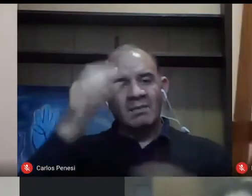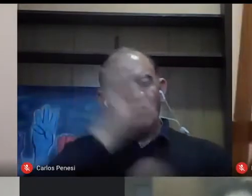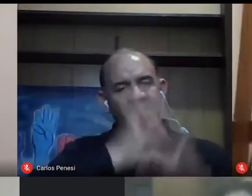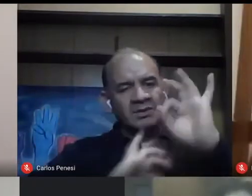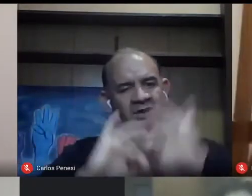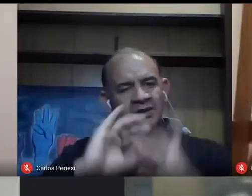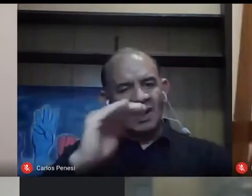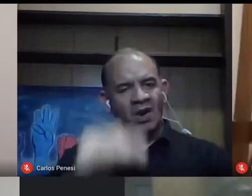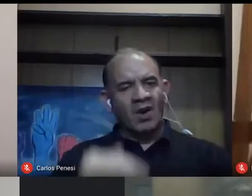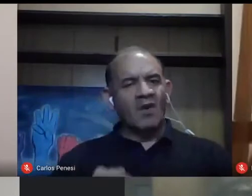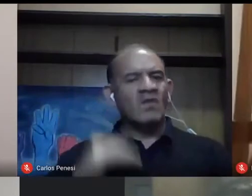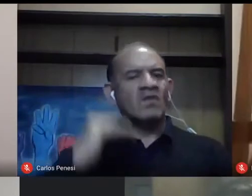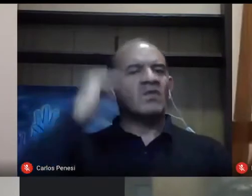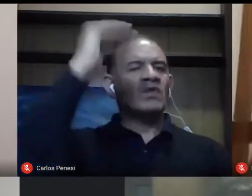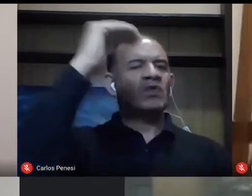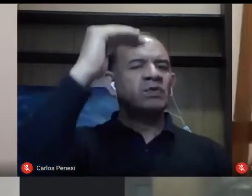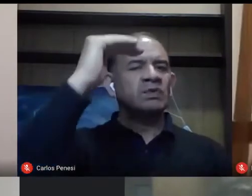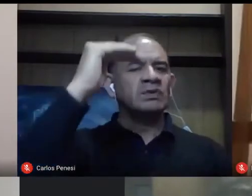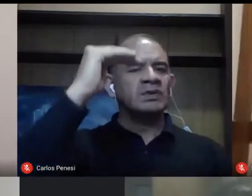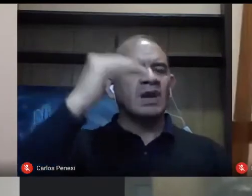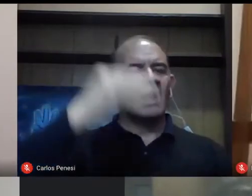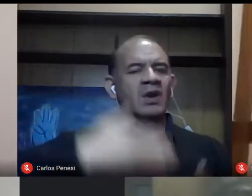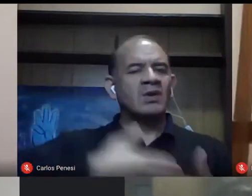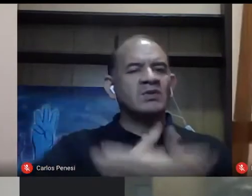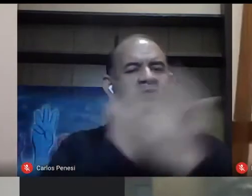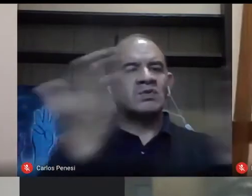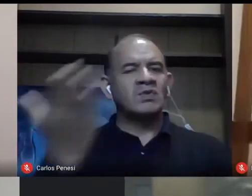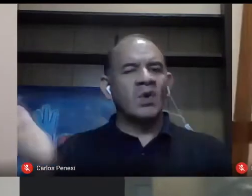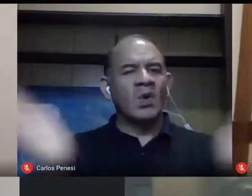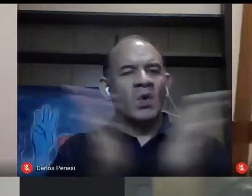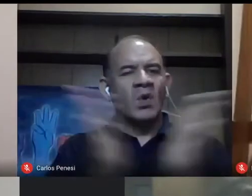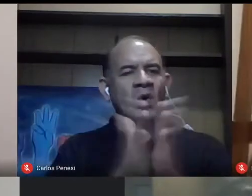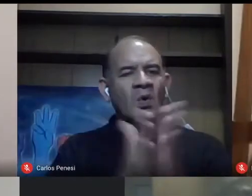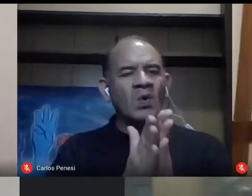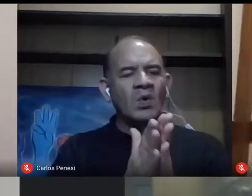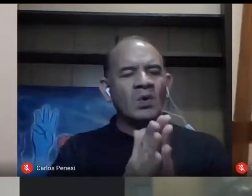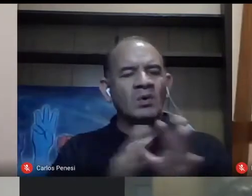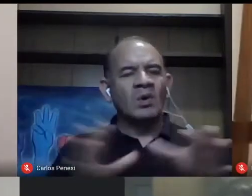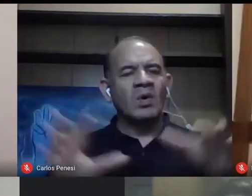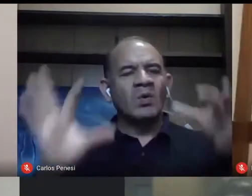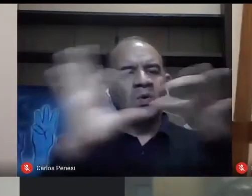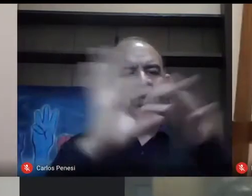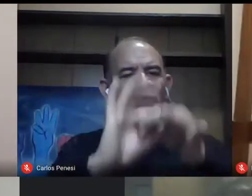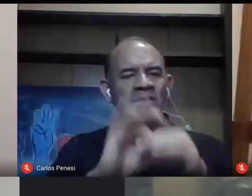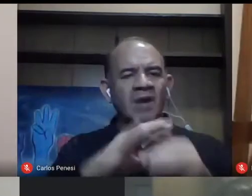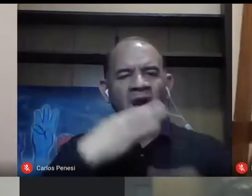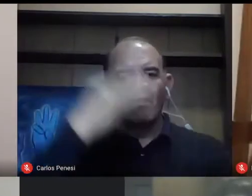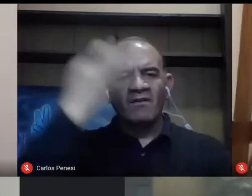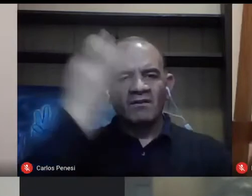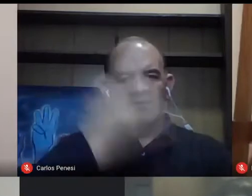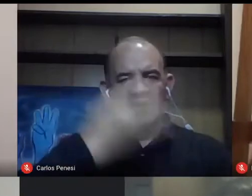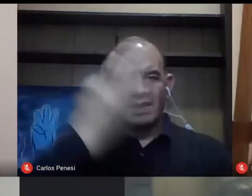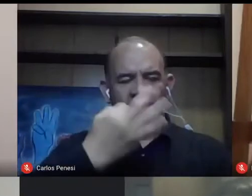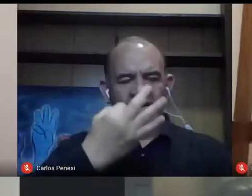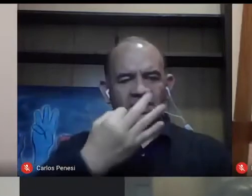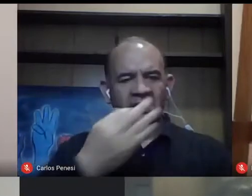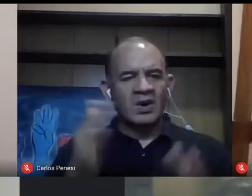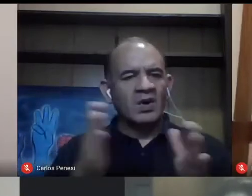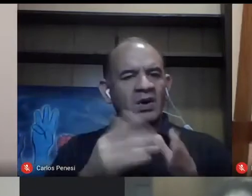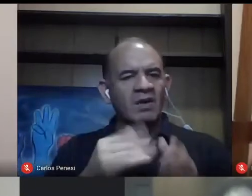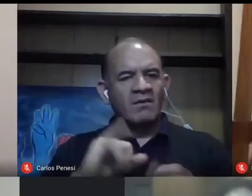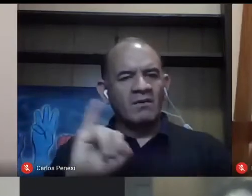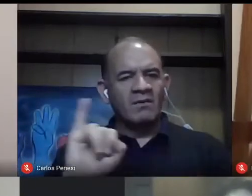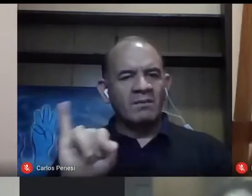a participar la sociedad civil en una implementación efectiva y que no sea